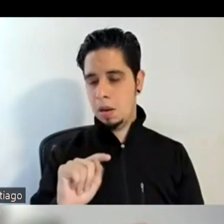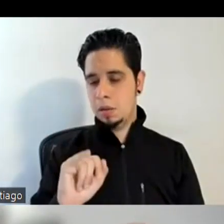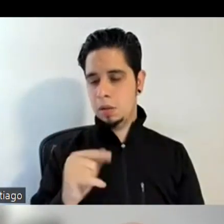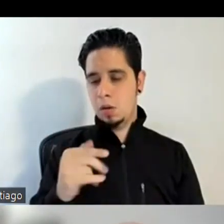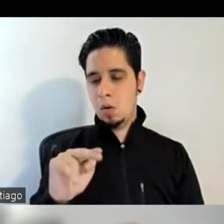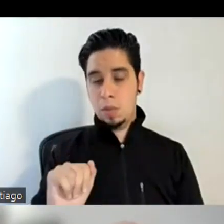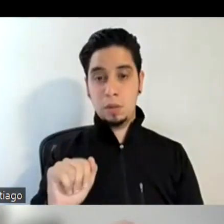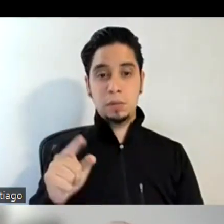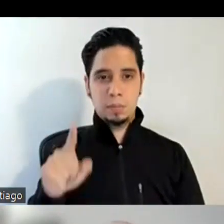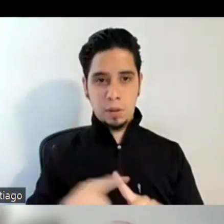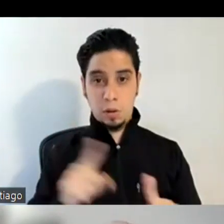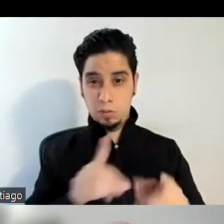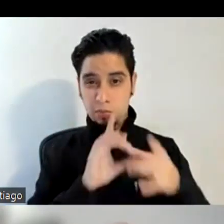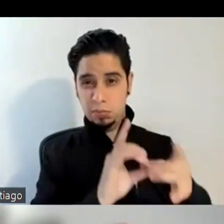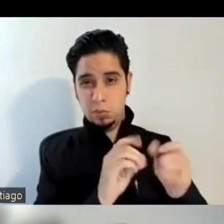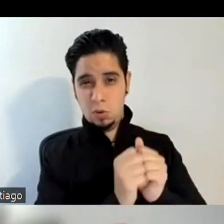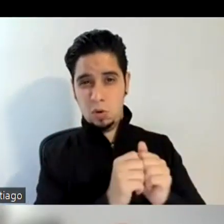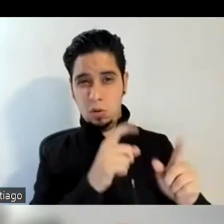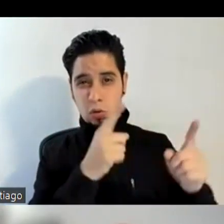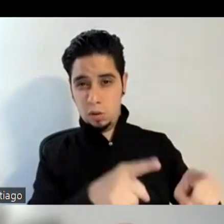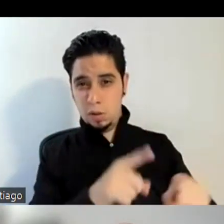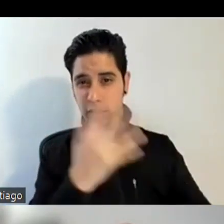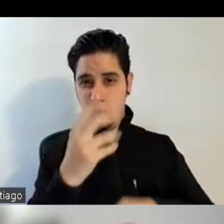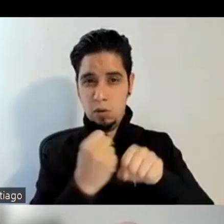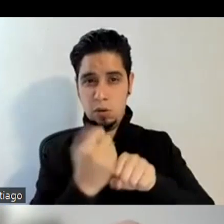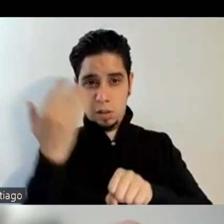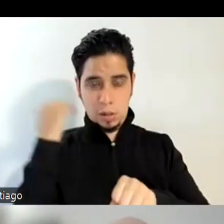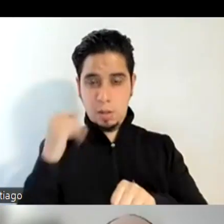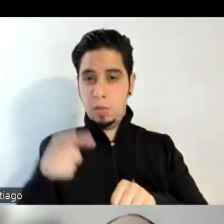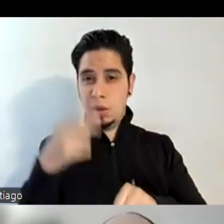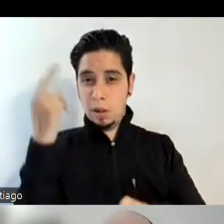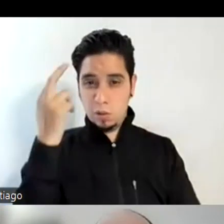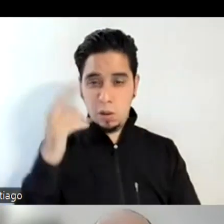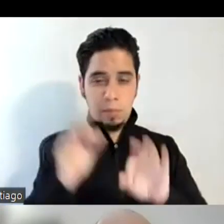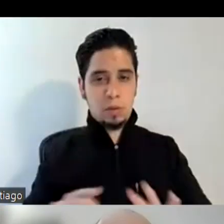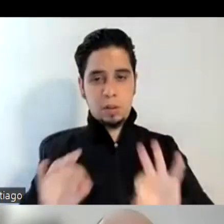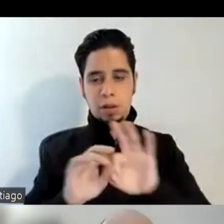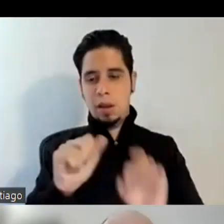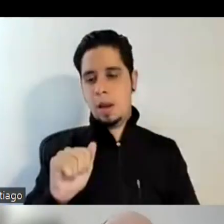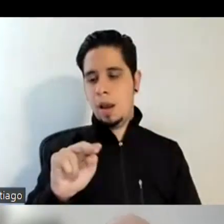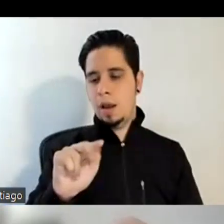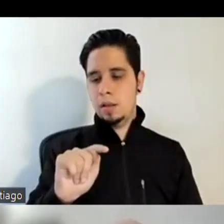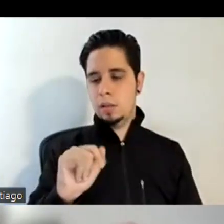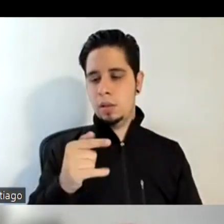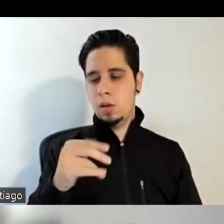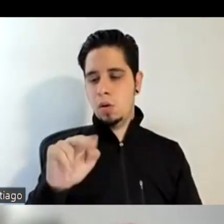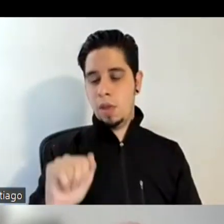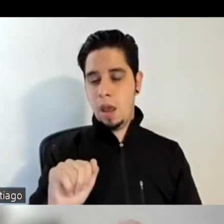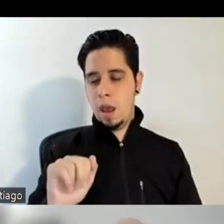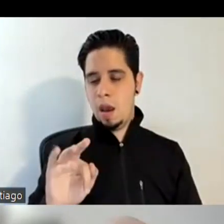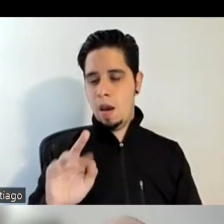mira, la uniste con lo que te pasó hace 5 años atrás. Por eso es que hay que ir a ver Antígona frente al mar. Eso hay que irlo a